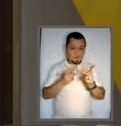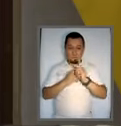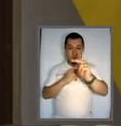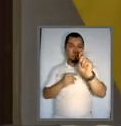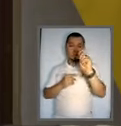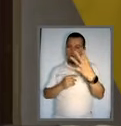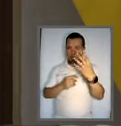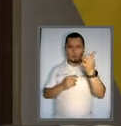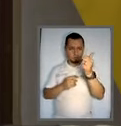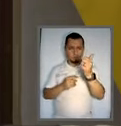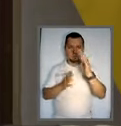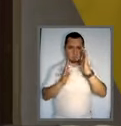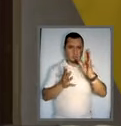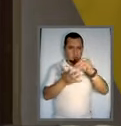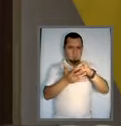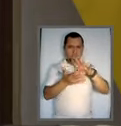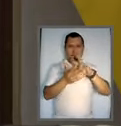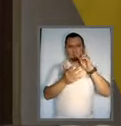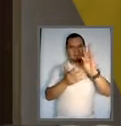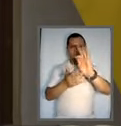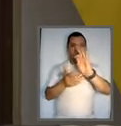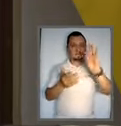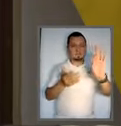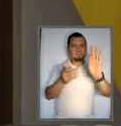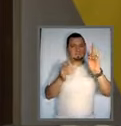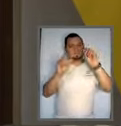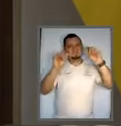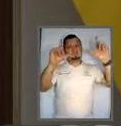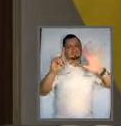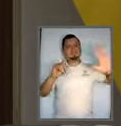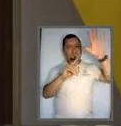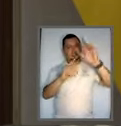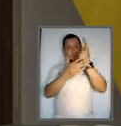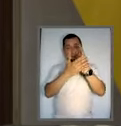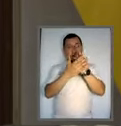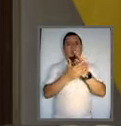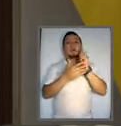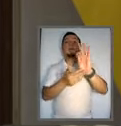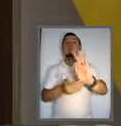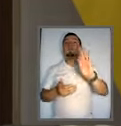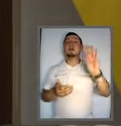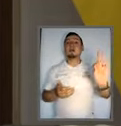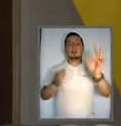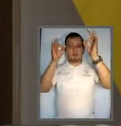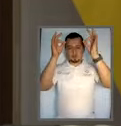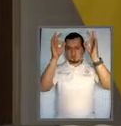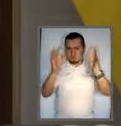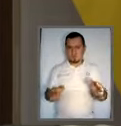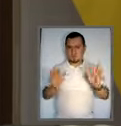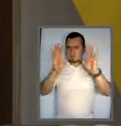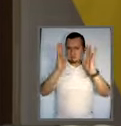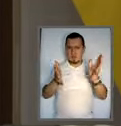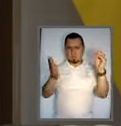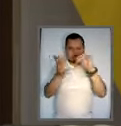inicia el 24 de agosto, es la fecha que tienen ahí en la pantalla, que es la fecha original de este